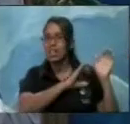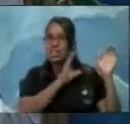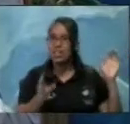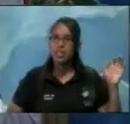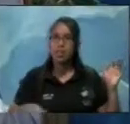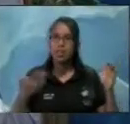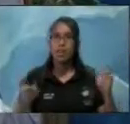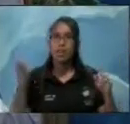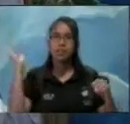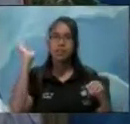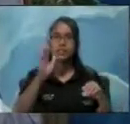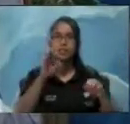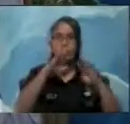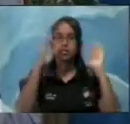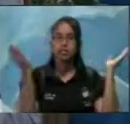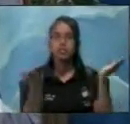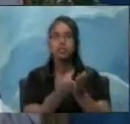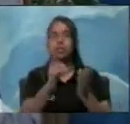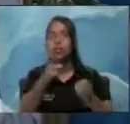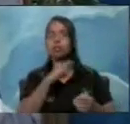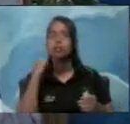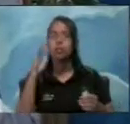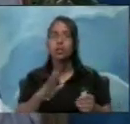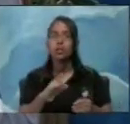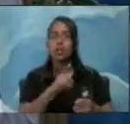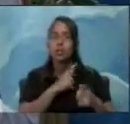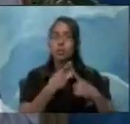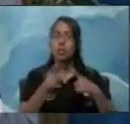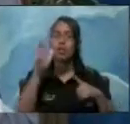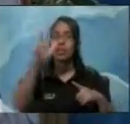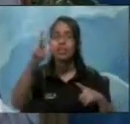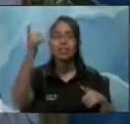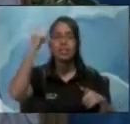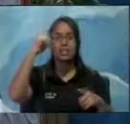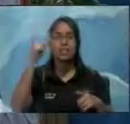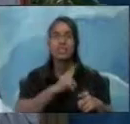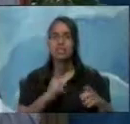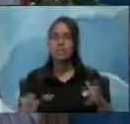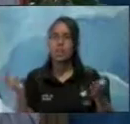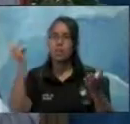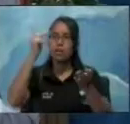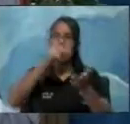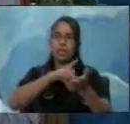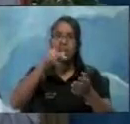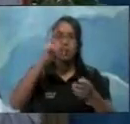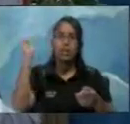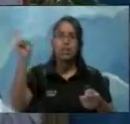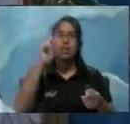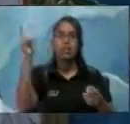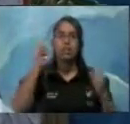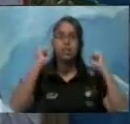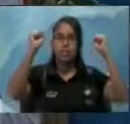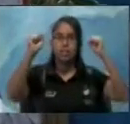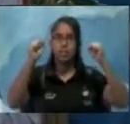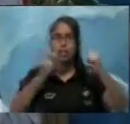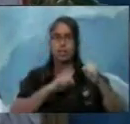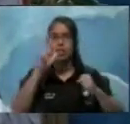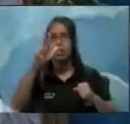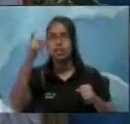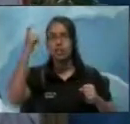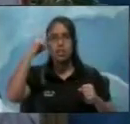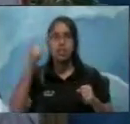vendría a la tierra a morir pero que el tercer día se levantaría en victoria que el tercer día se